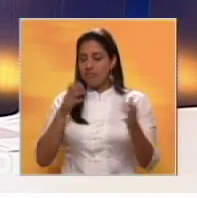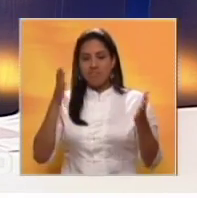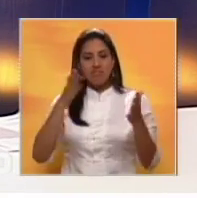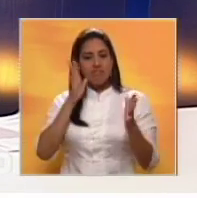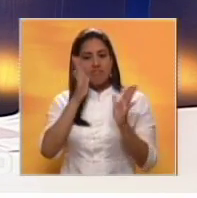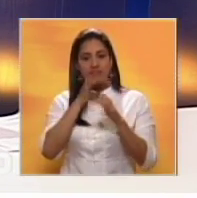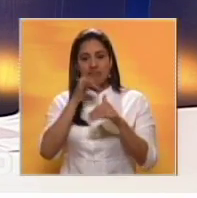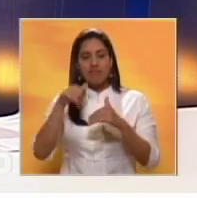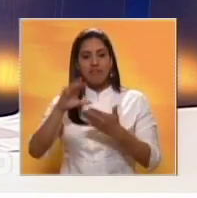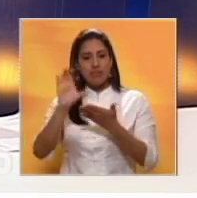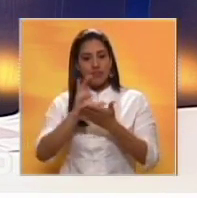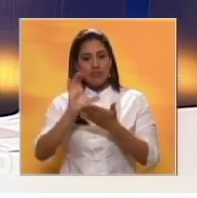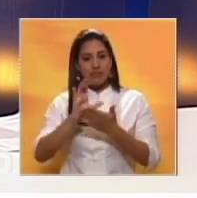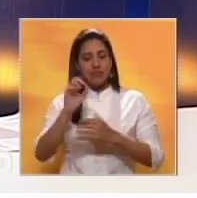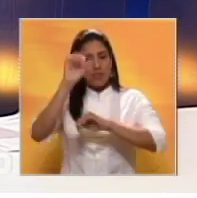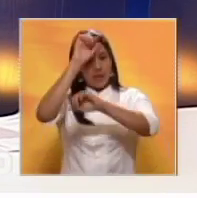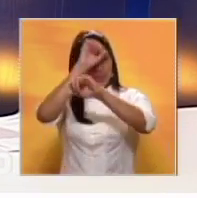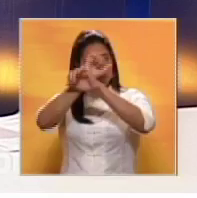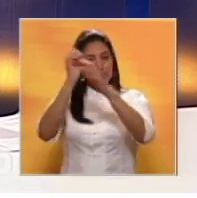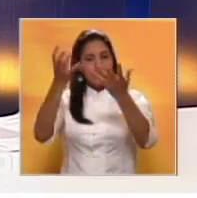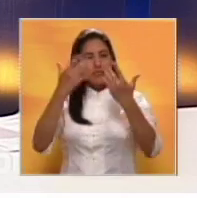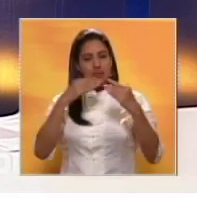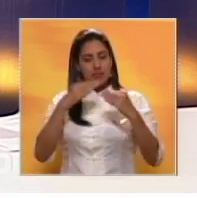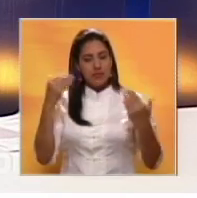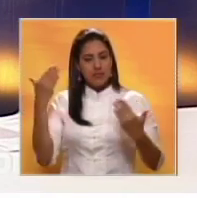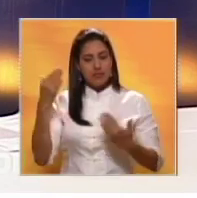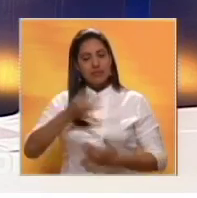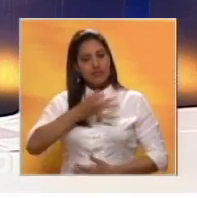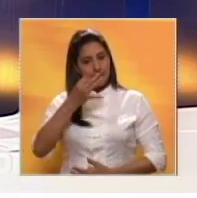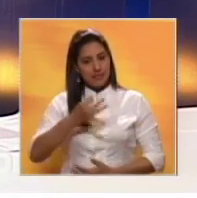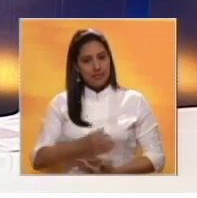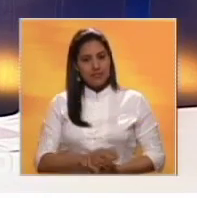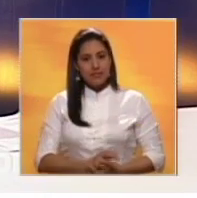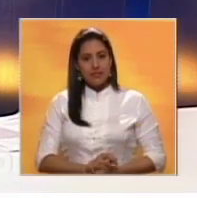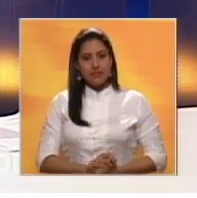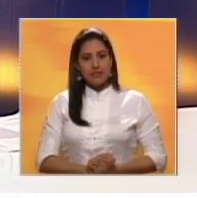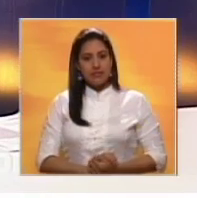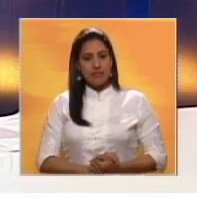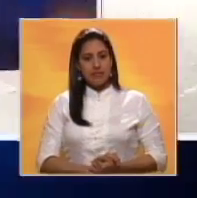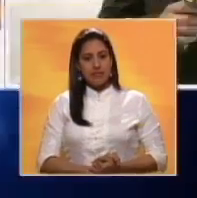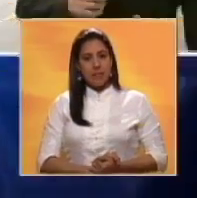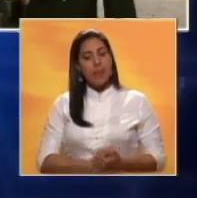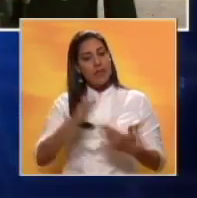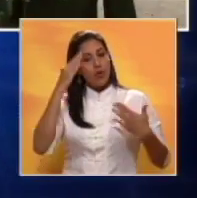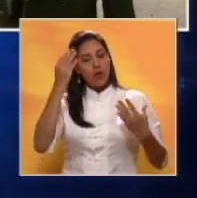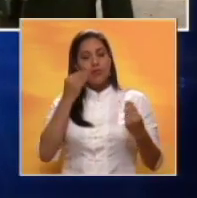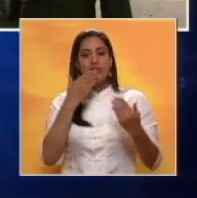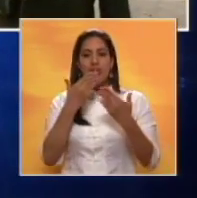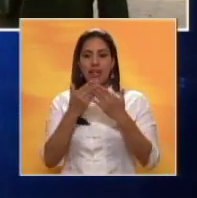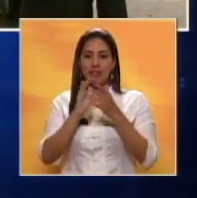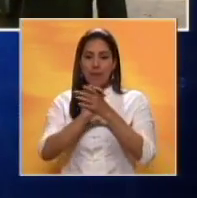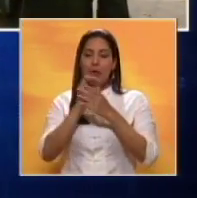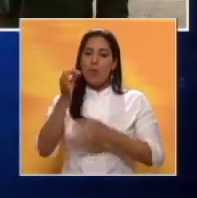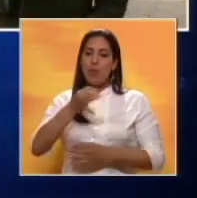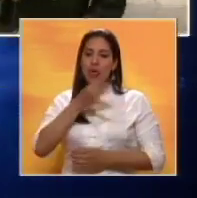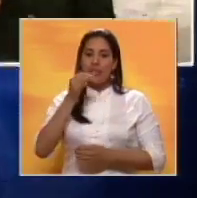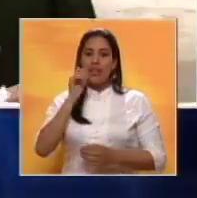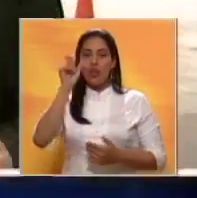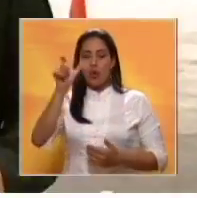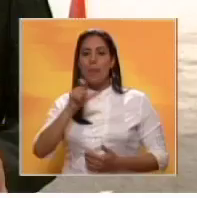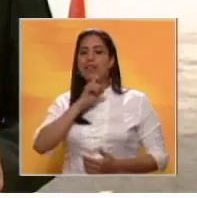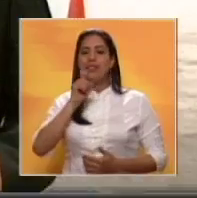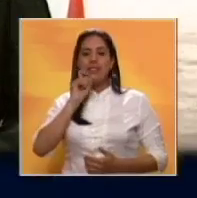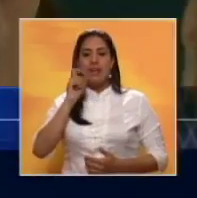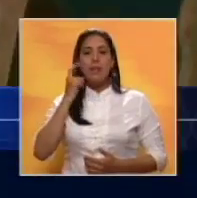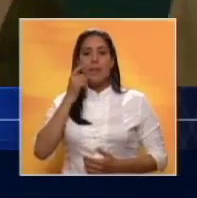prestando servicio en la ciudad. Desde La Vega, Santiago Gutiérrez nos trae los detalles. Buenas tardes, Santiago. Hola, muchísimas gracias, amigo. Muy buenas tardes. Pedro